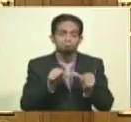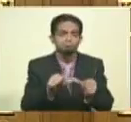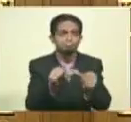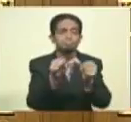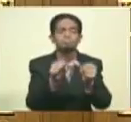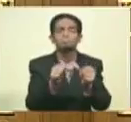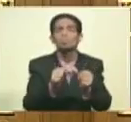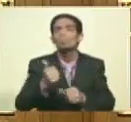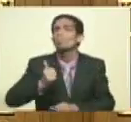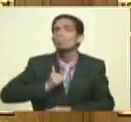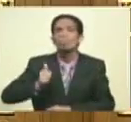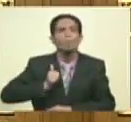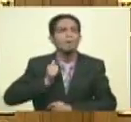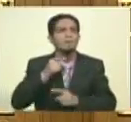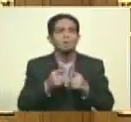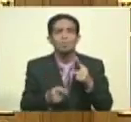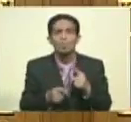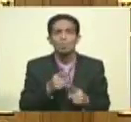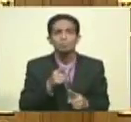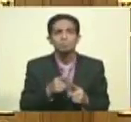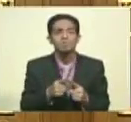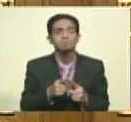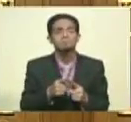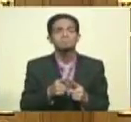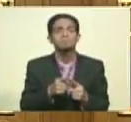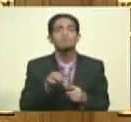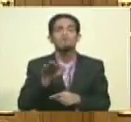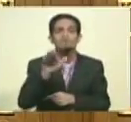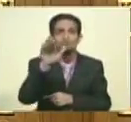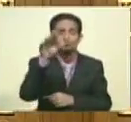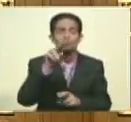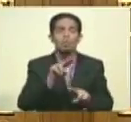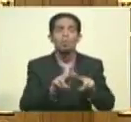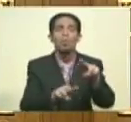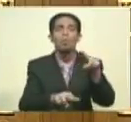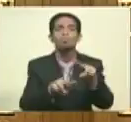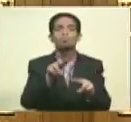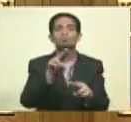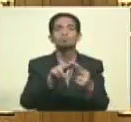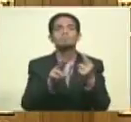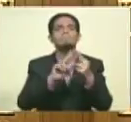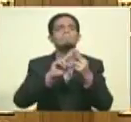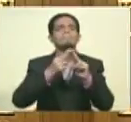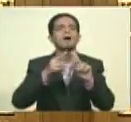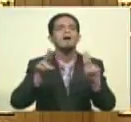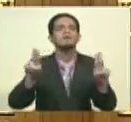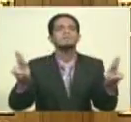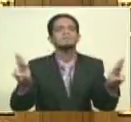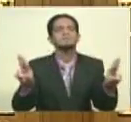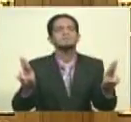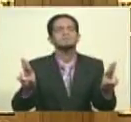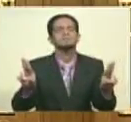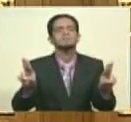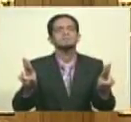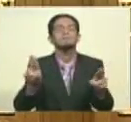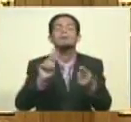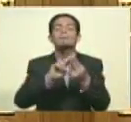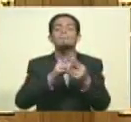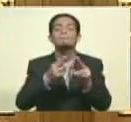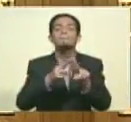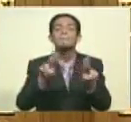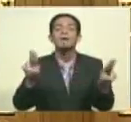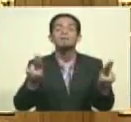sea necesario para seguir construyendo en paz. En paz y